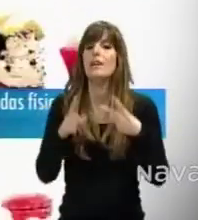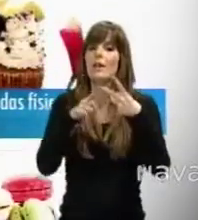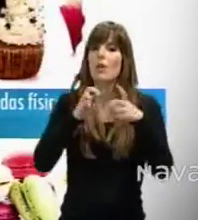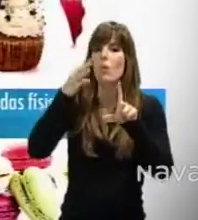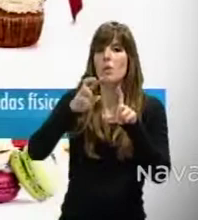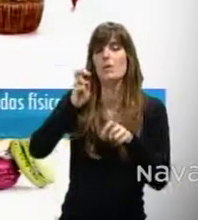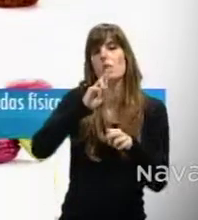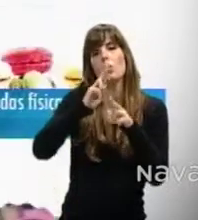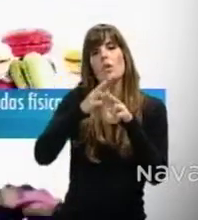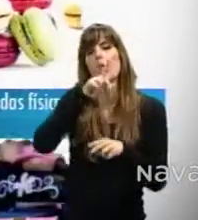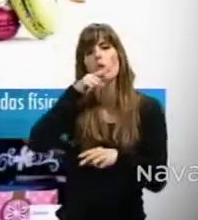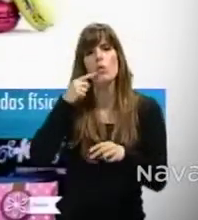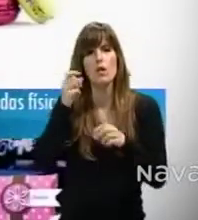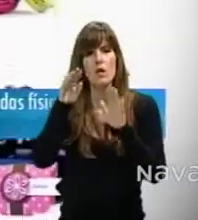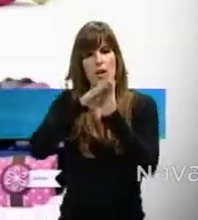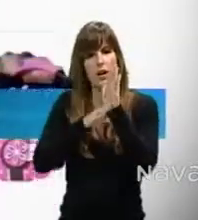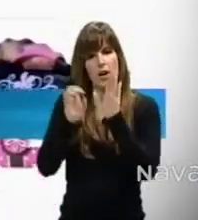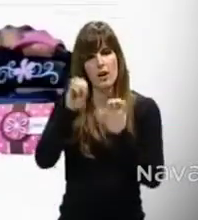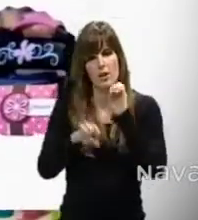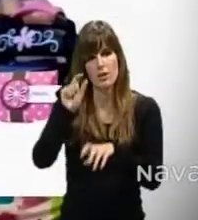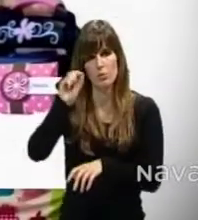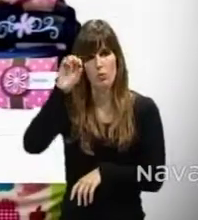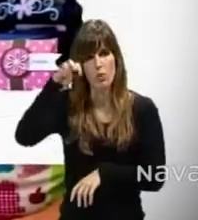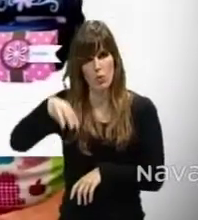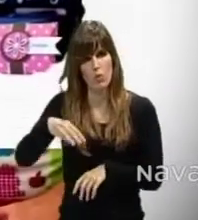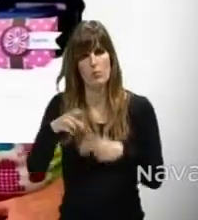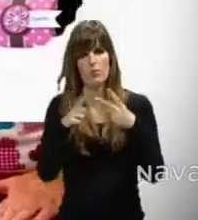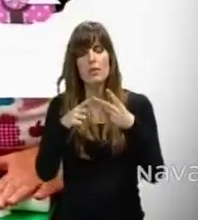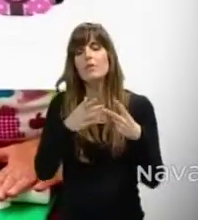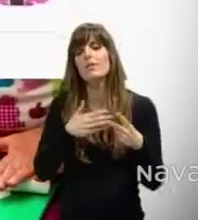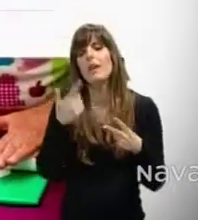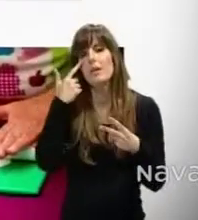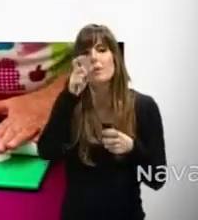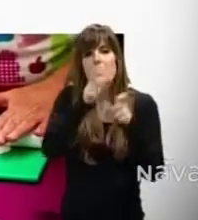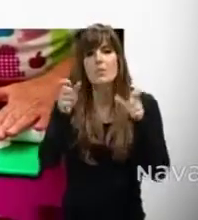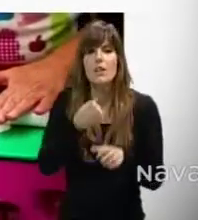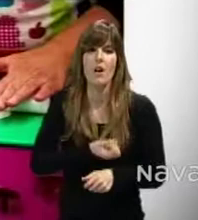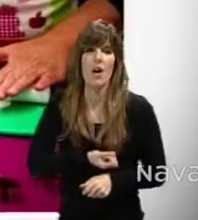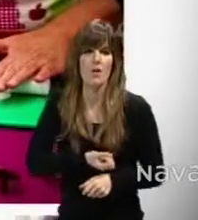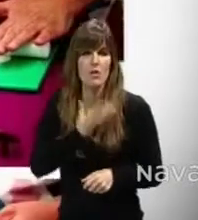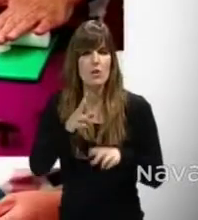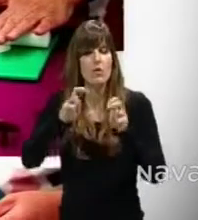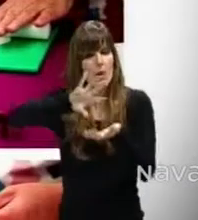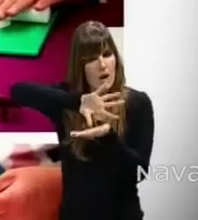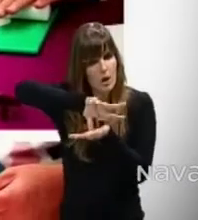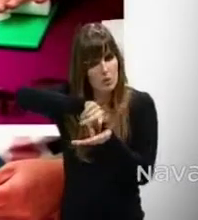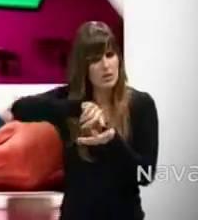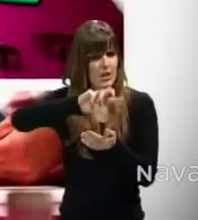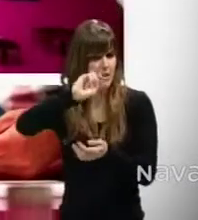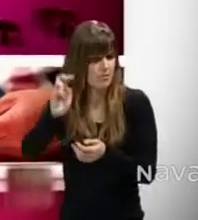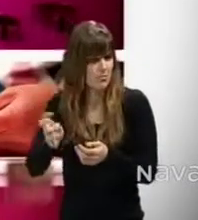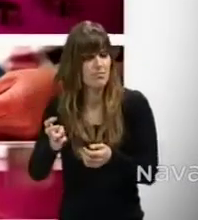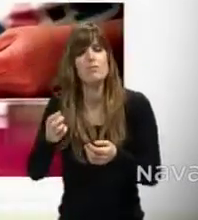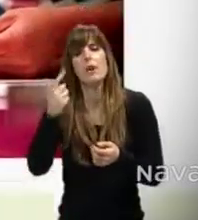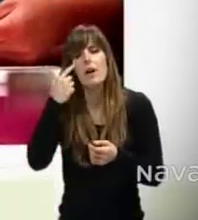.com que queremos crear una comunidad de gente aficionada a la repostería. No tiene por qué ser creativa. Y que